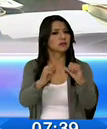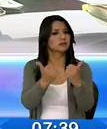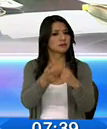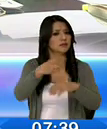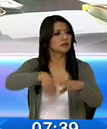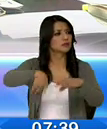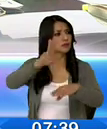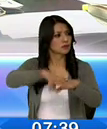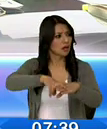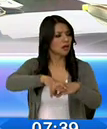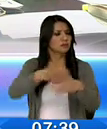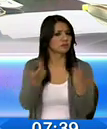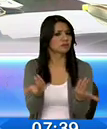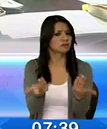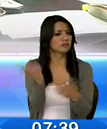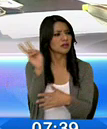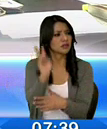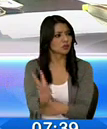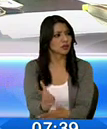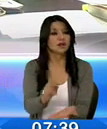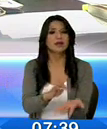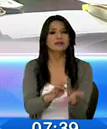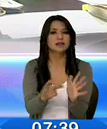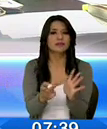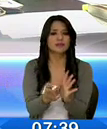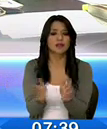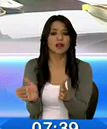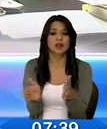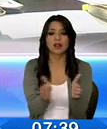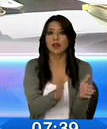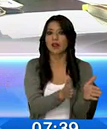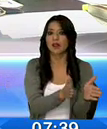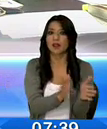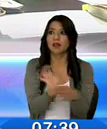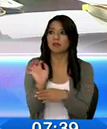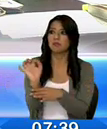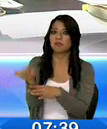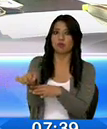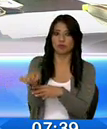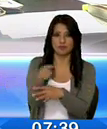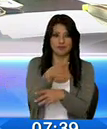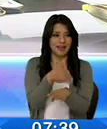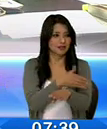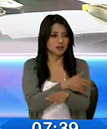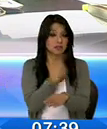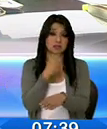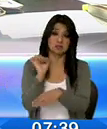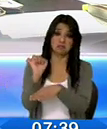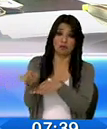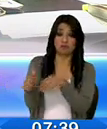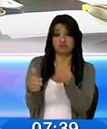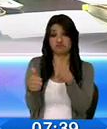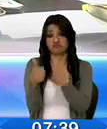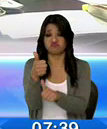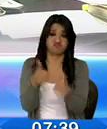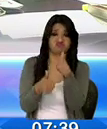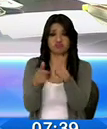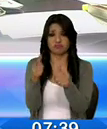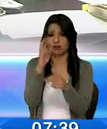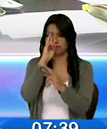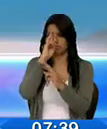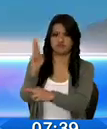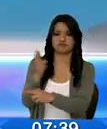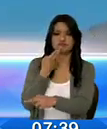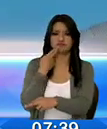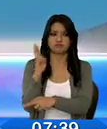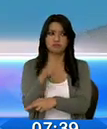Nacional Venezolana, lo que la saca del, entre comillas, desacato, porque es un desacato que nunca existió, y le da plena